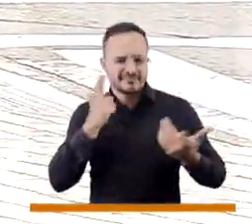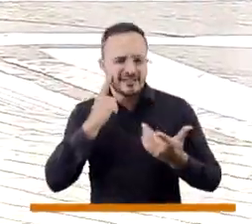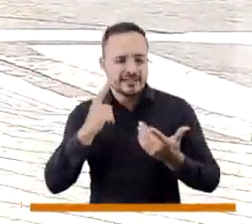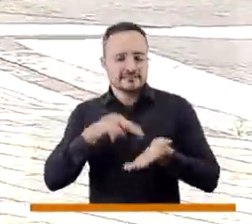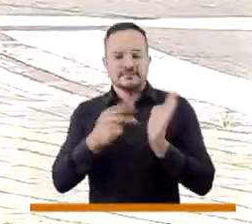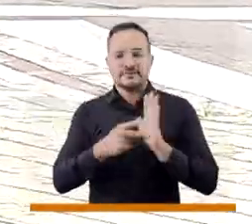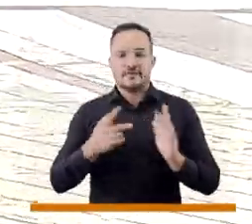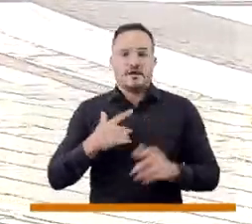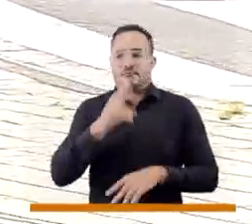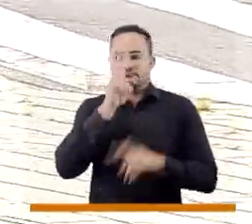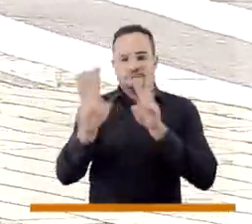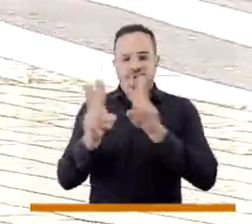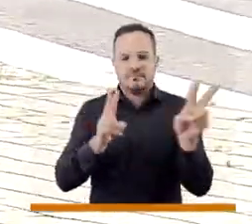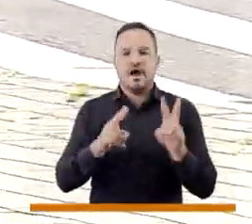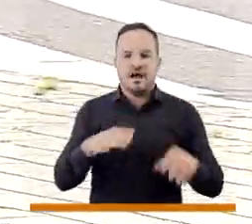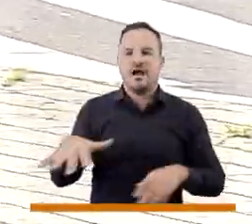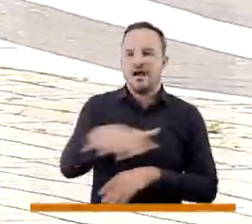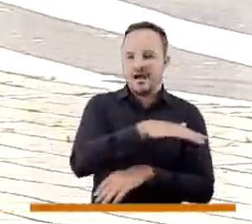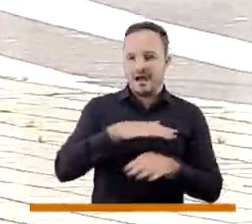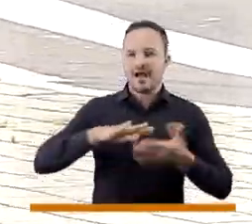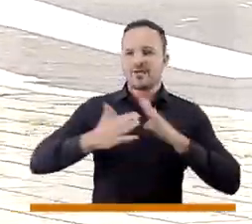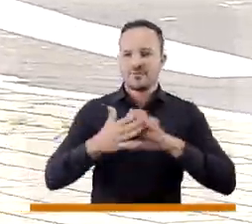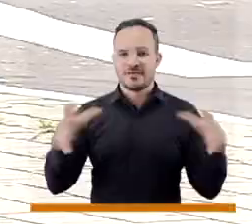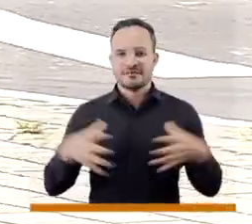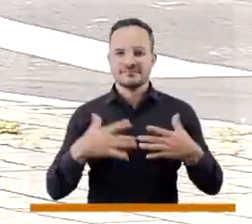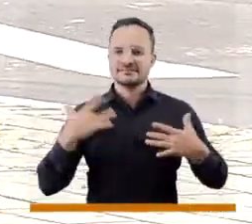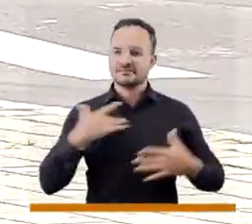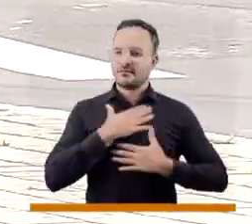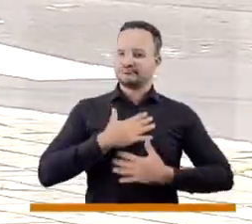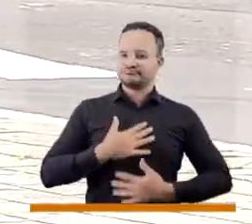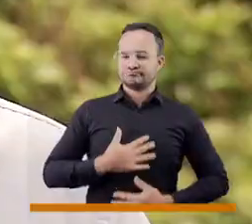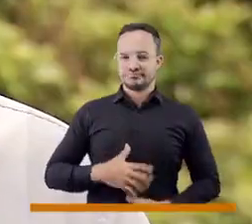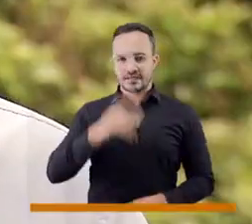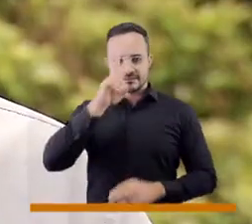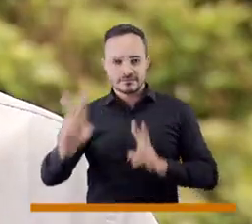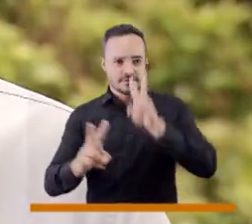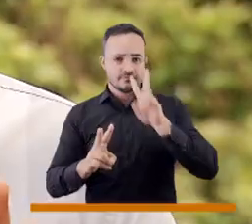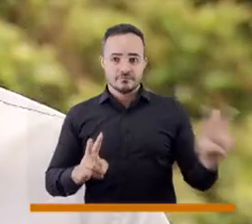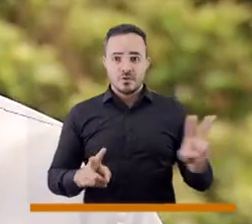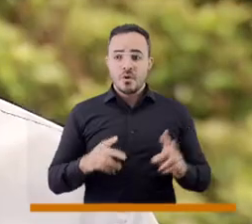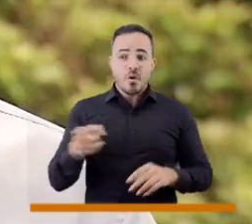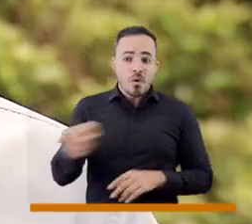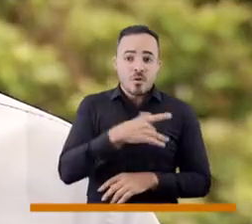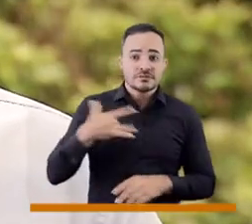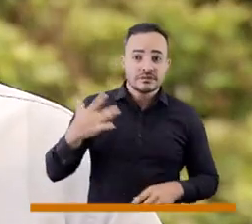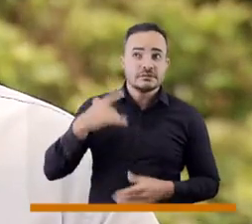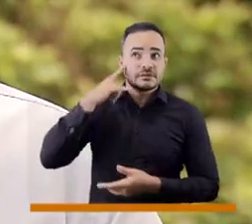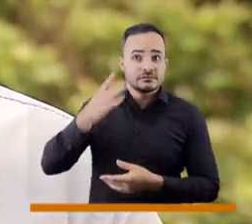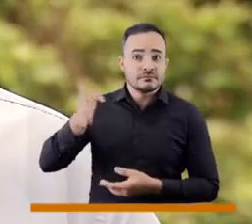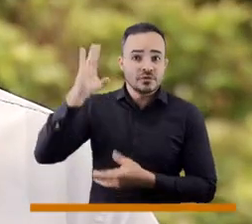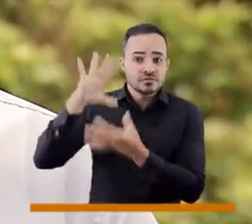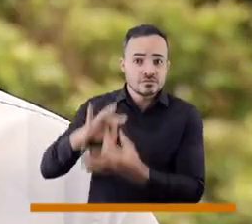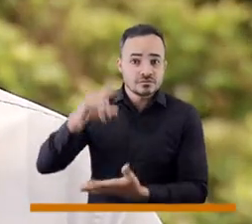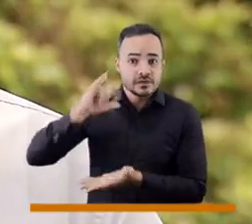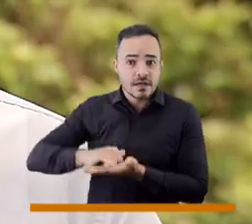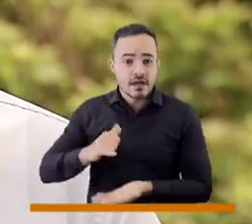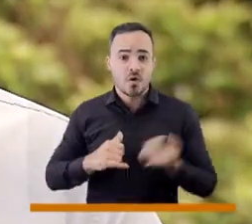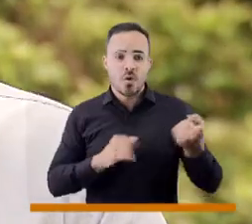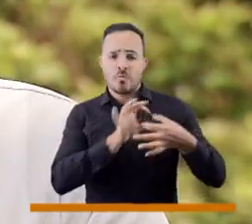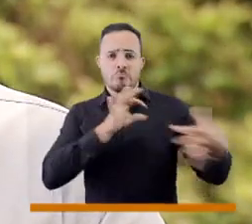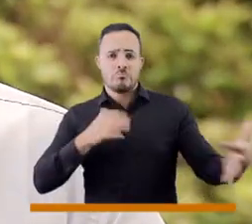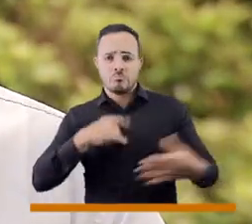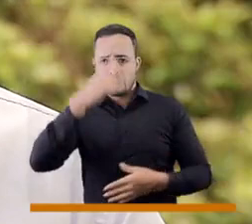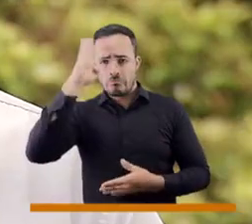de la comunidad una convivencia con respeto, donde todos podemos creer o no creer. Y precisamente el